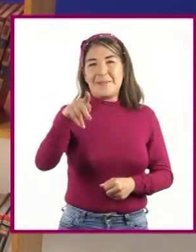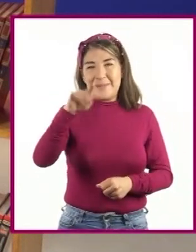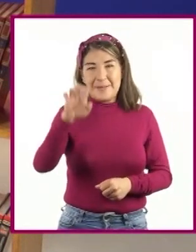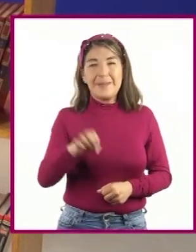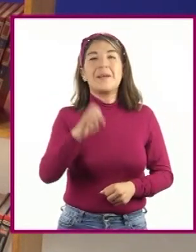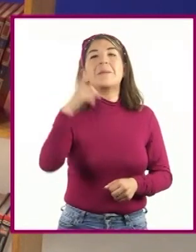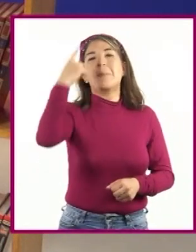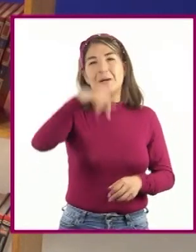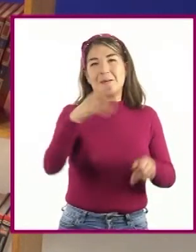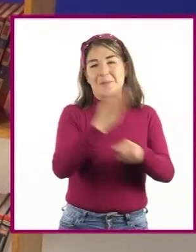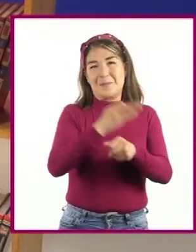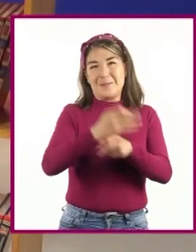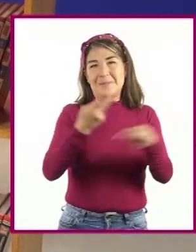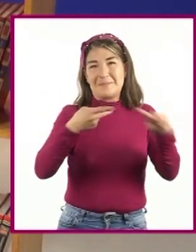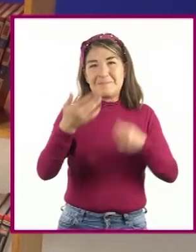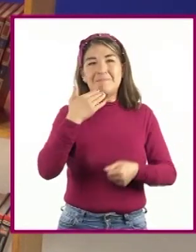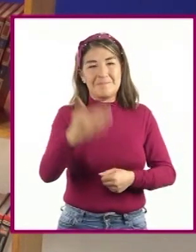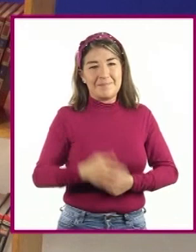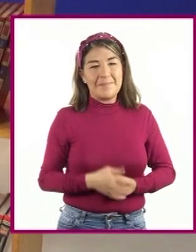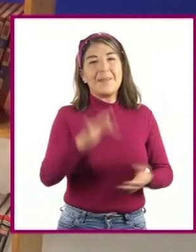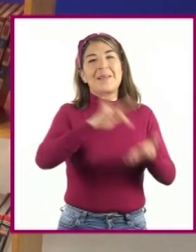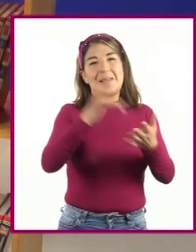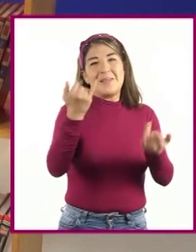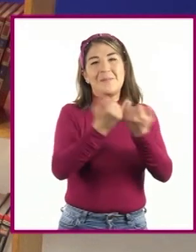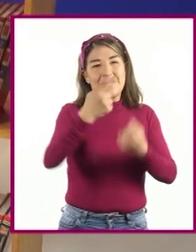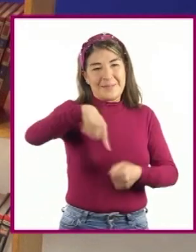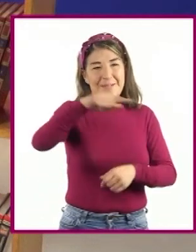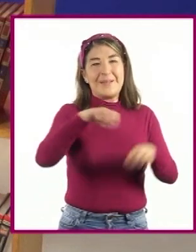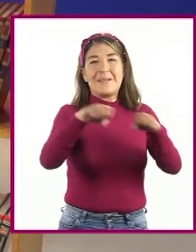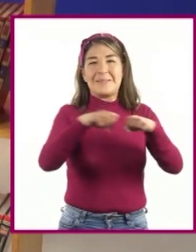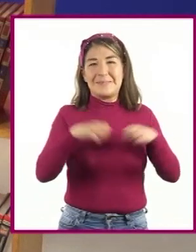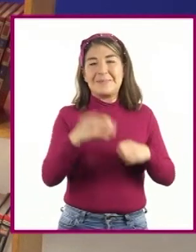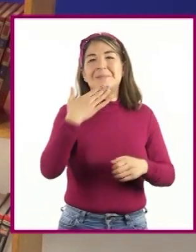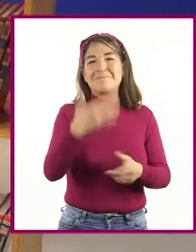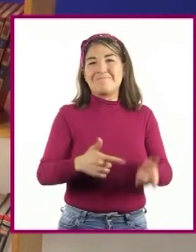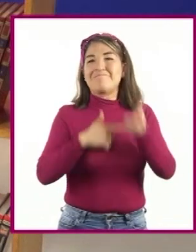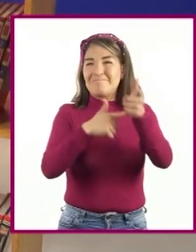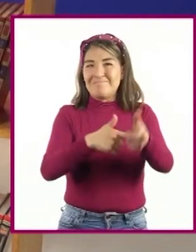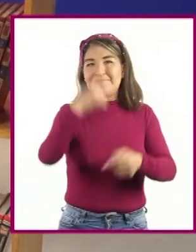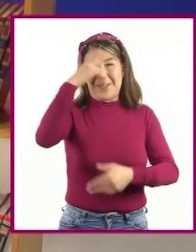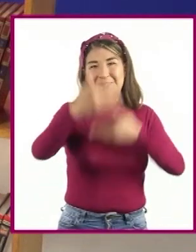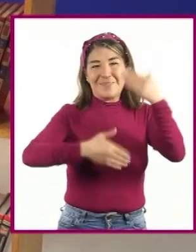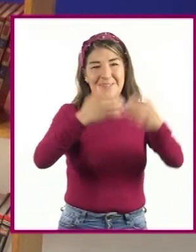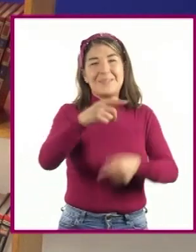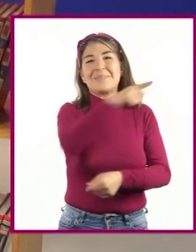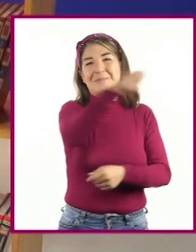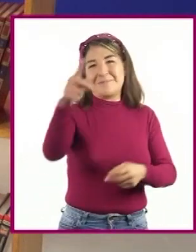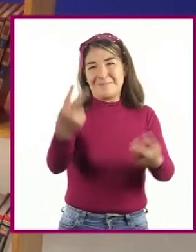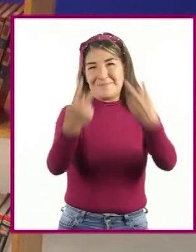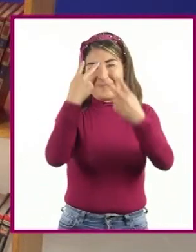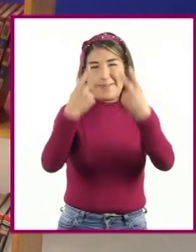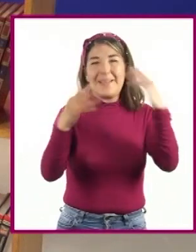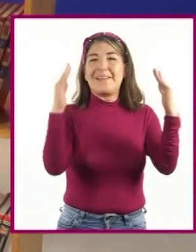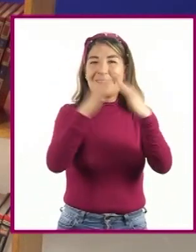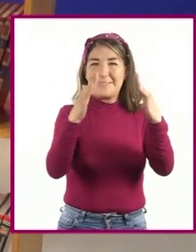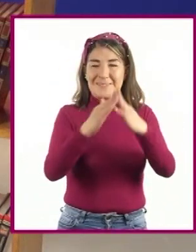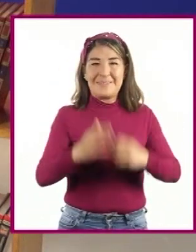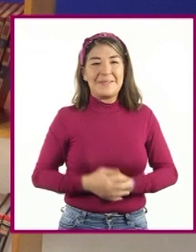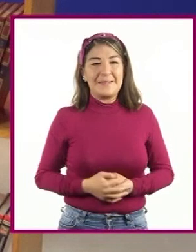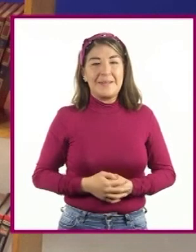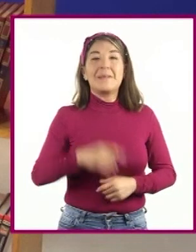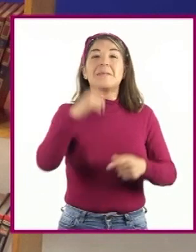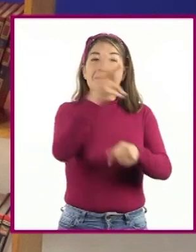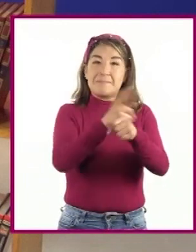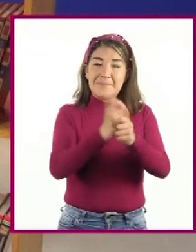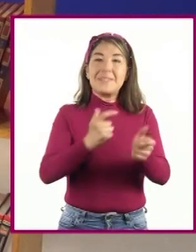enriqueciendo nuestra sesión. También quiero agradecer a este maravilloso equipo que hace posible que lleguemos hasta sus pantallas. Les invitamos a